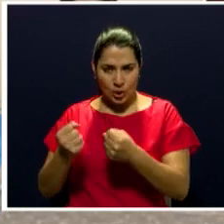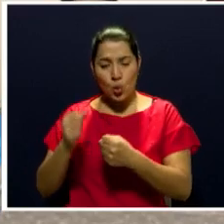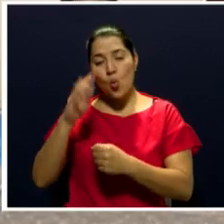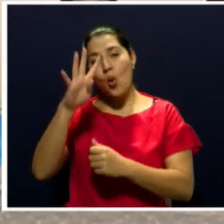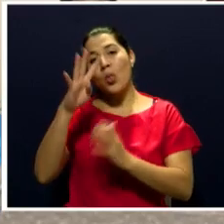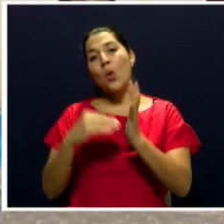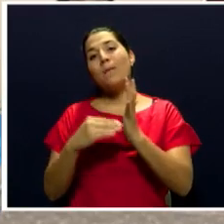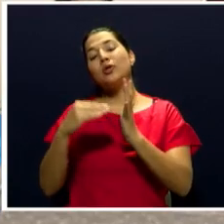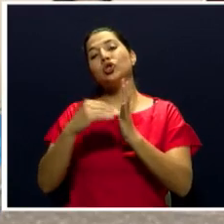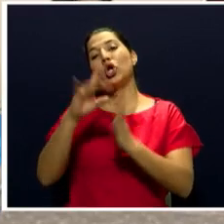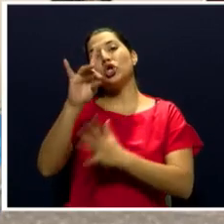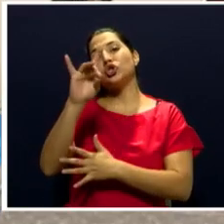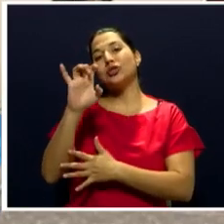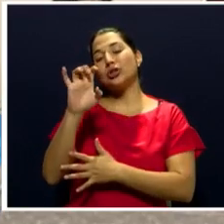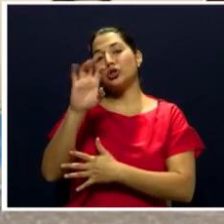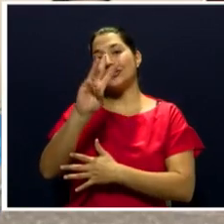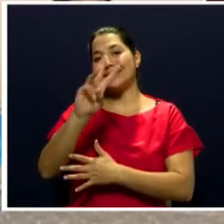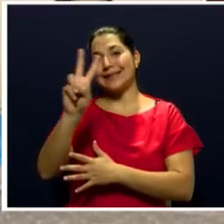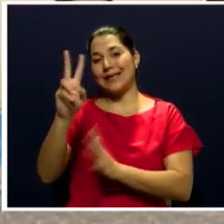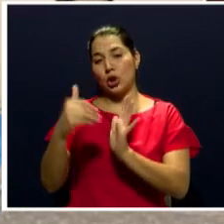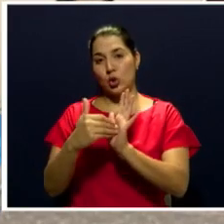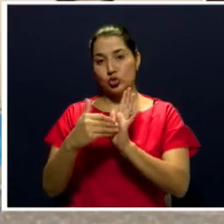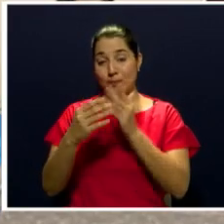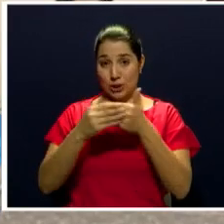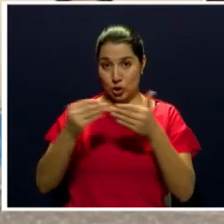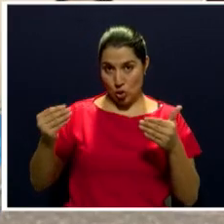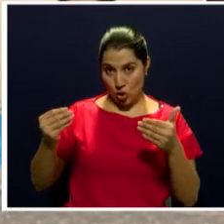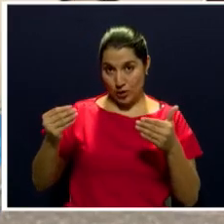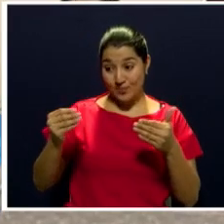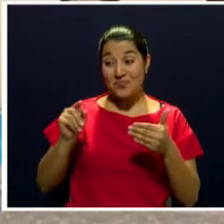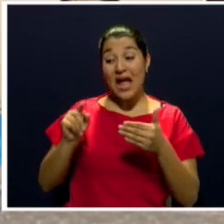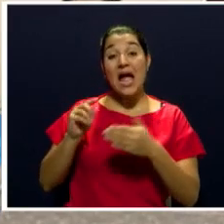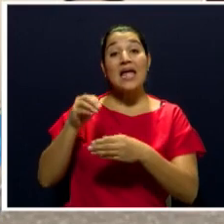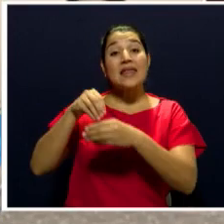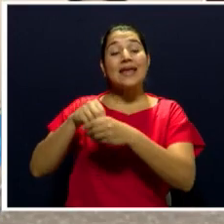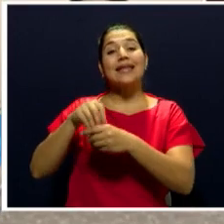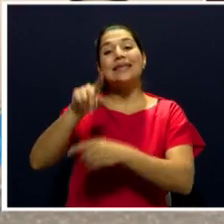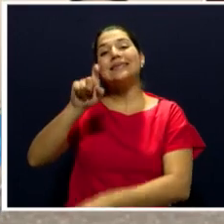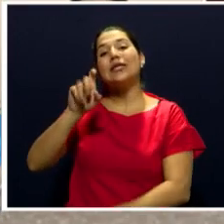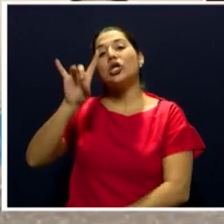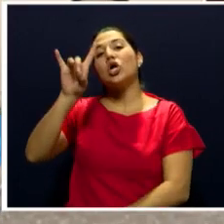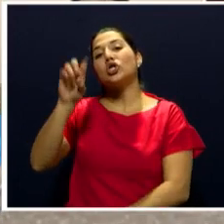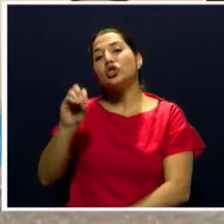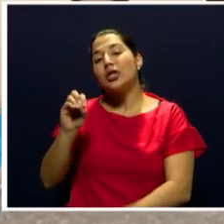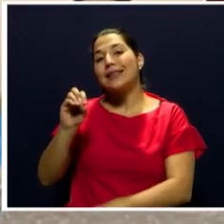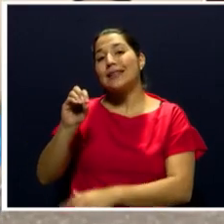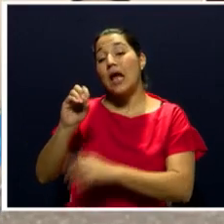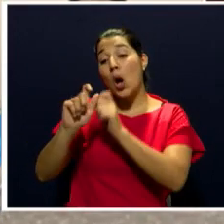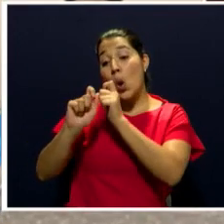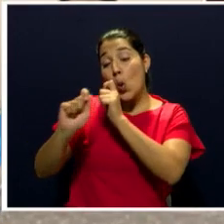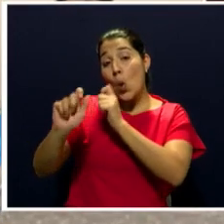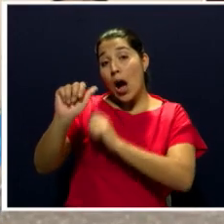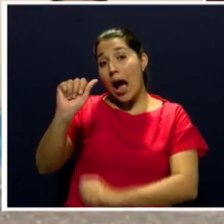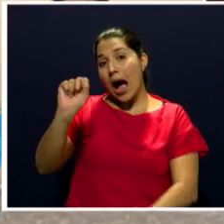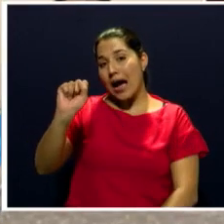$4.862.000. Esto incluye 180 unidades de aspiradores, 38 unidades